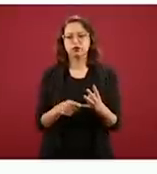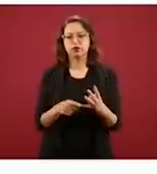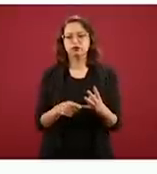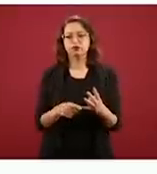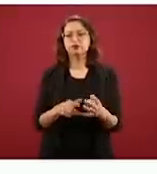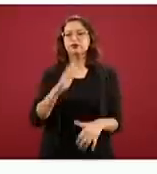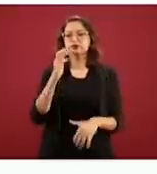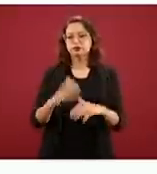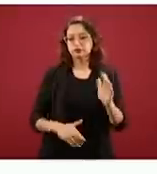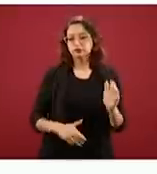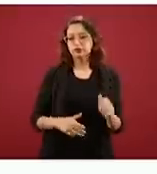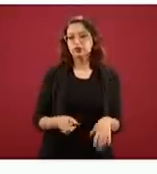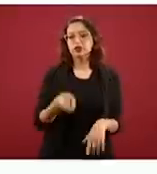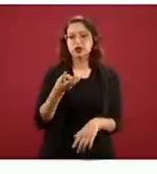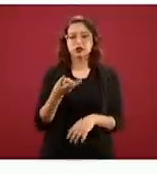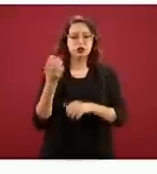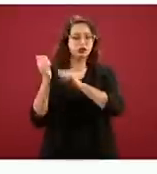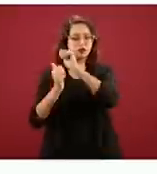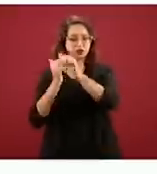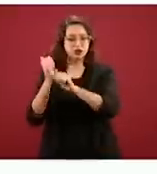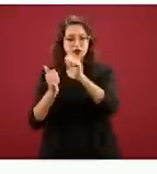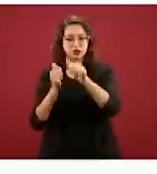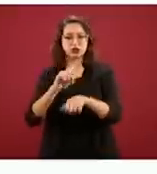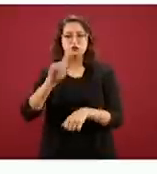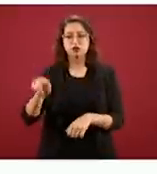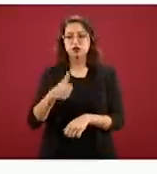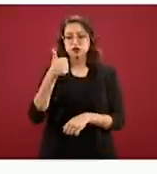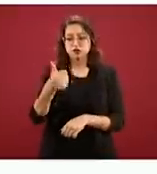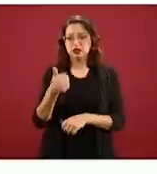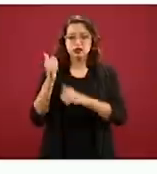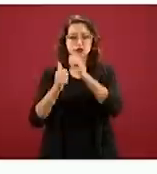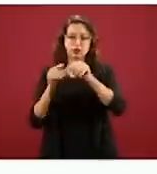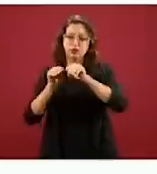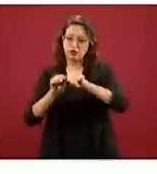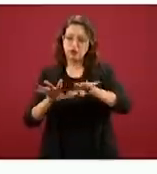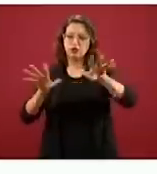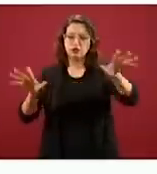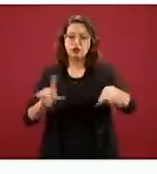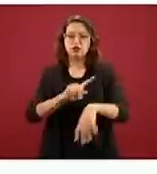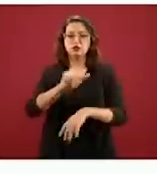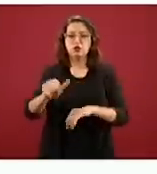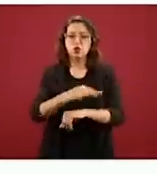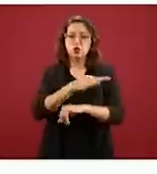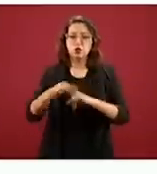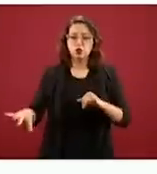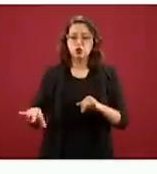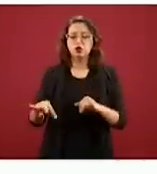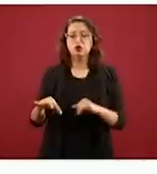terminaría el 3 de abril para desplegarlo el 6 de abril y, por último,